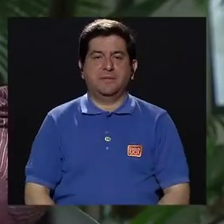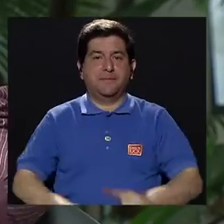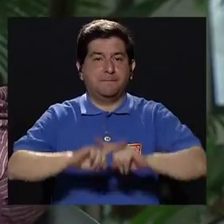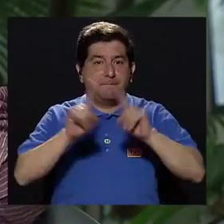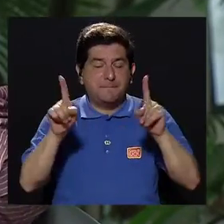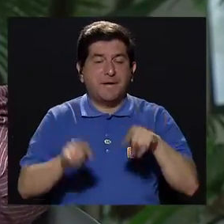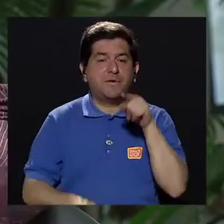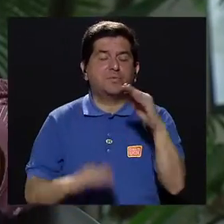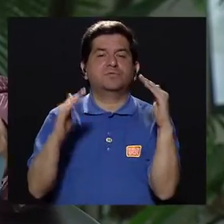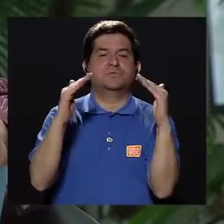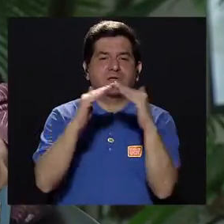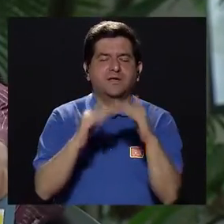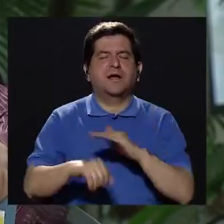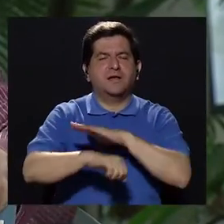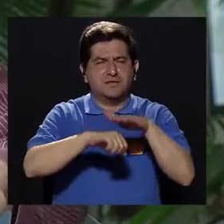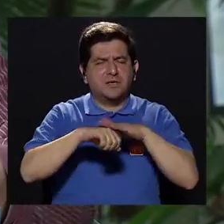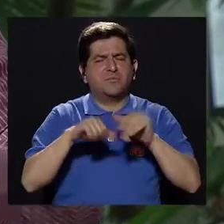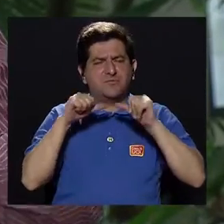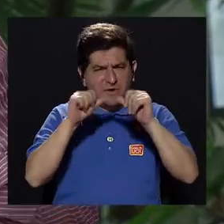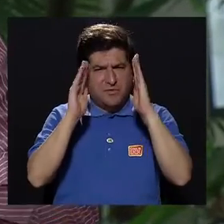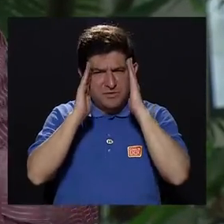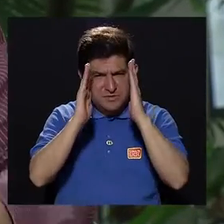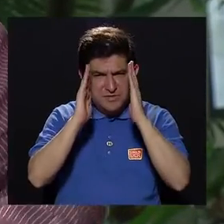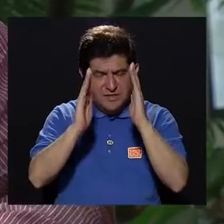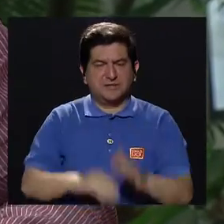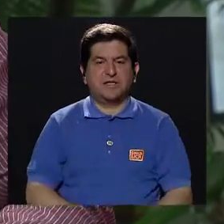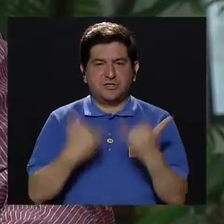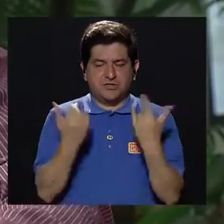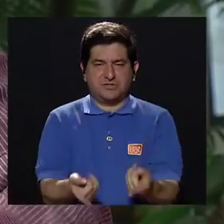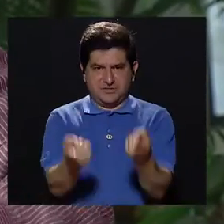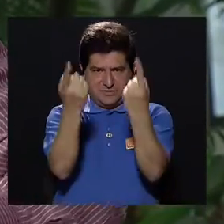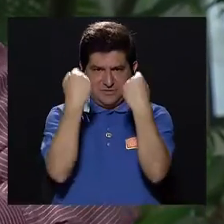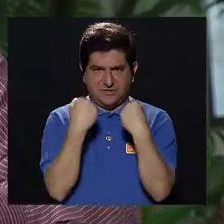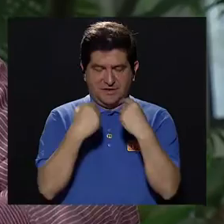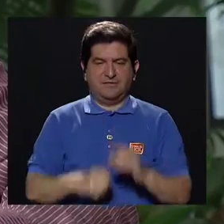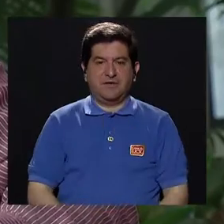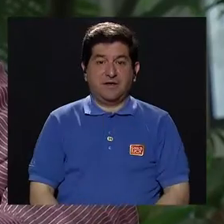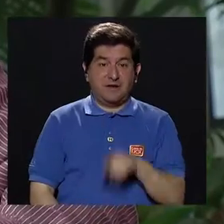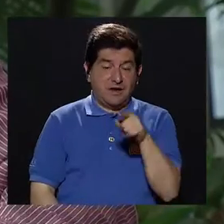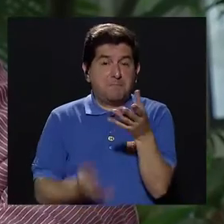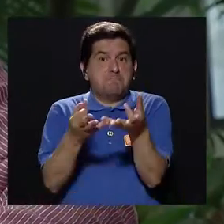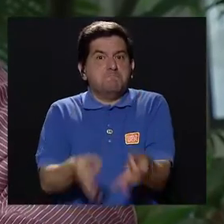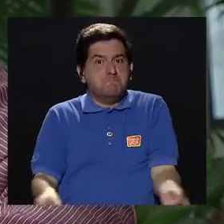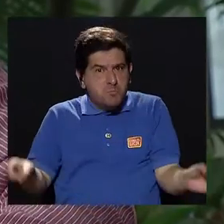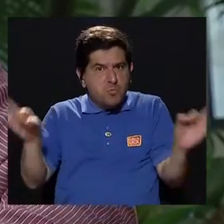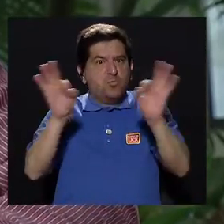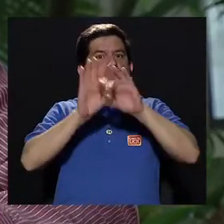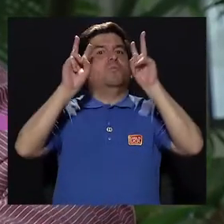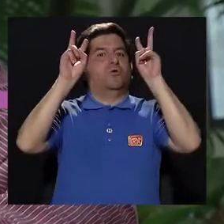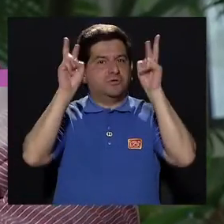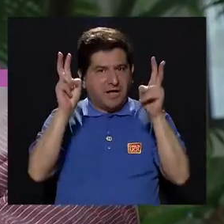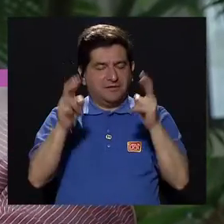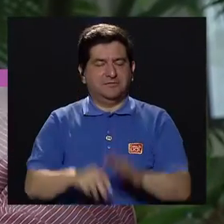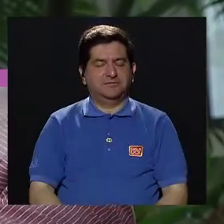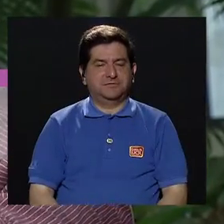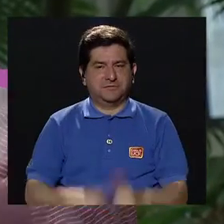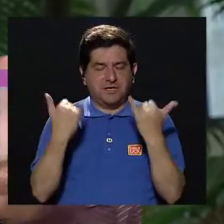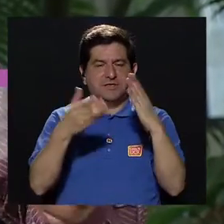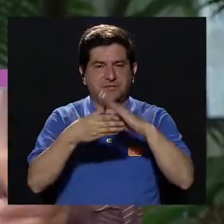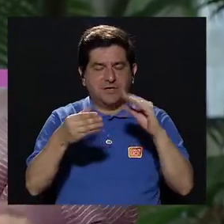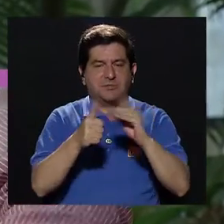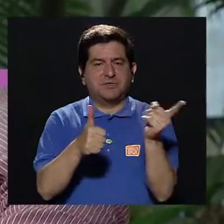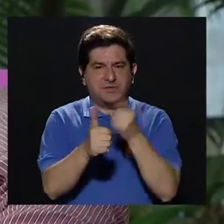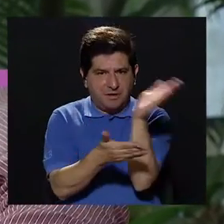Fabiola, pero allá en sus hogares, por favor, quédense con nosotros y ya regresamos con este importantísimo tema que, como